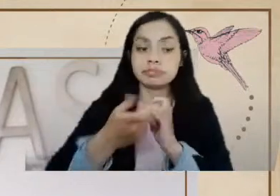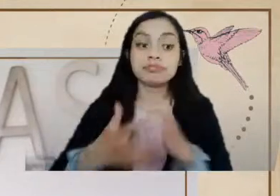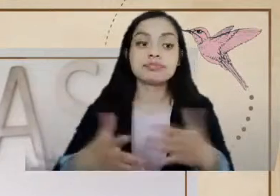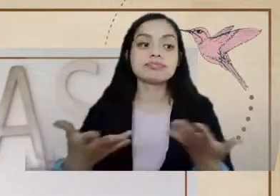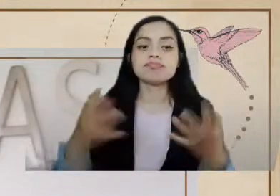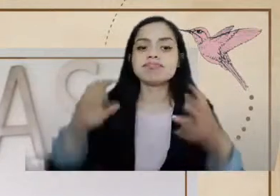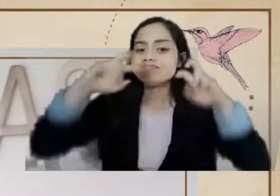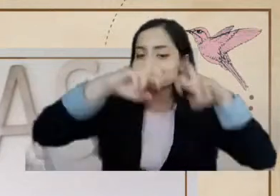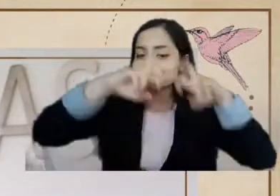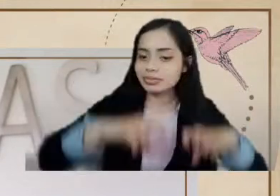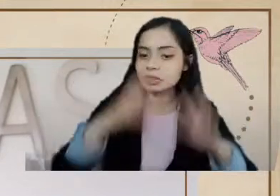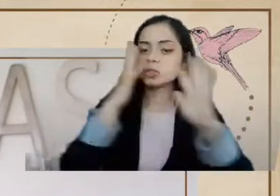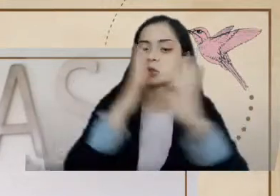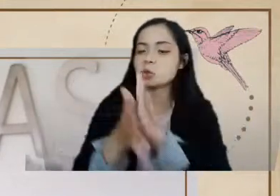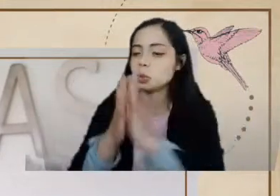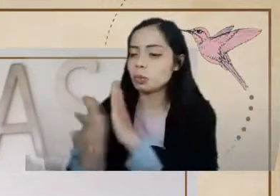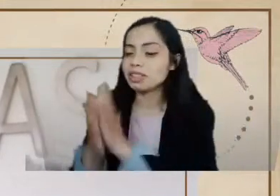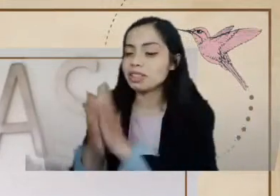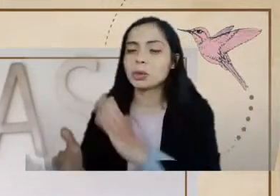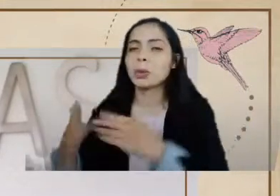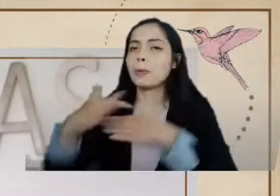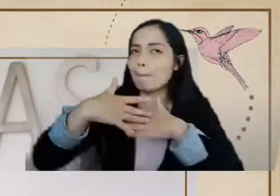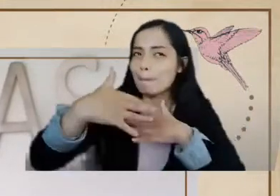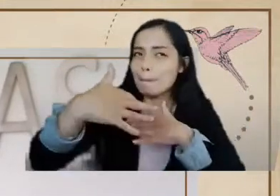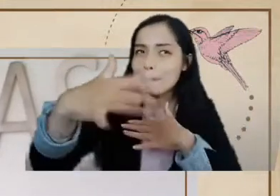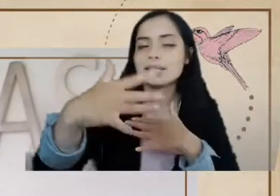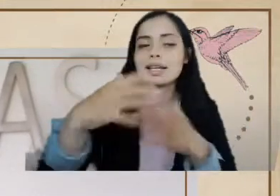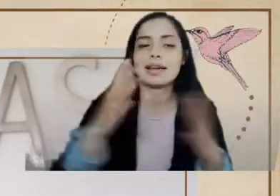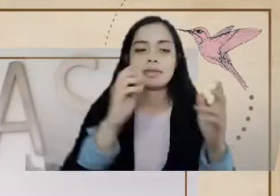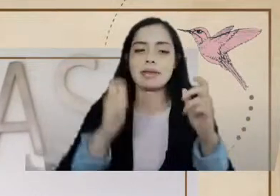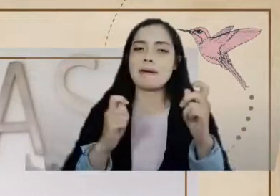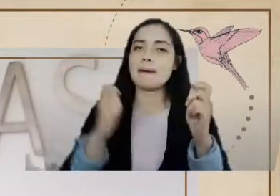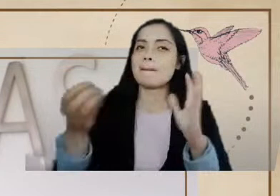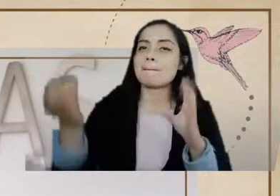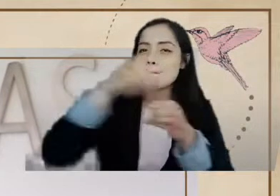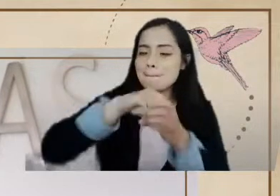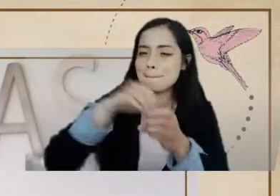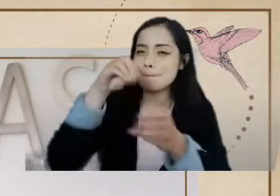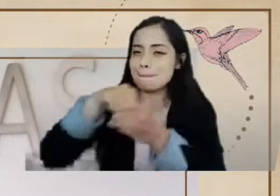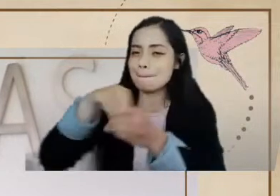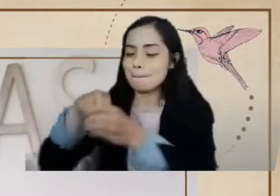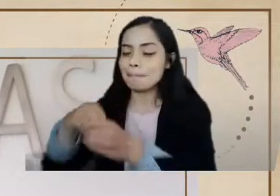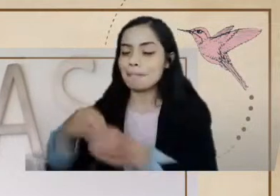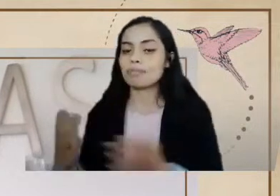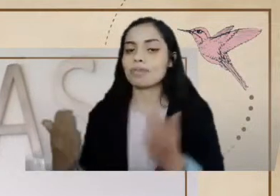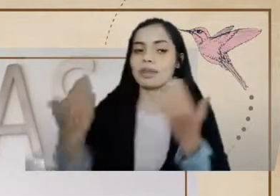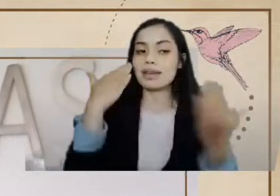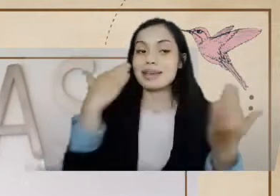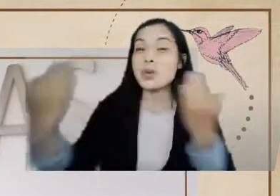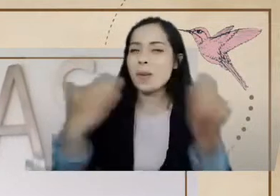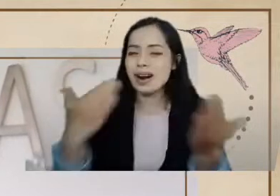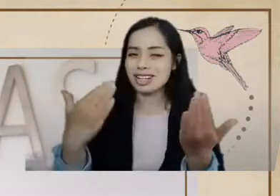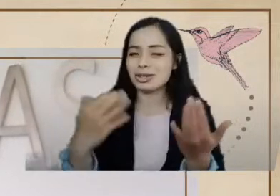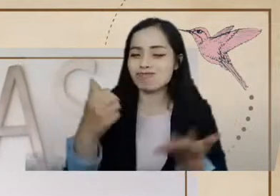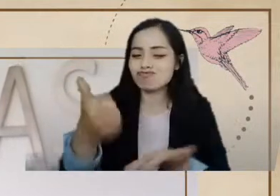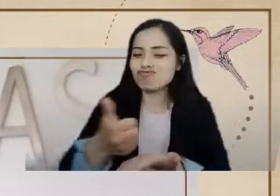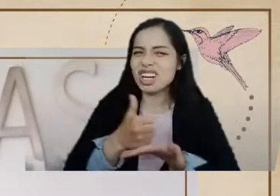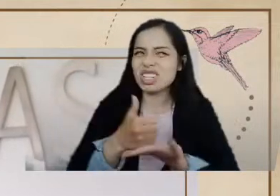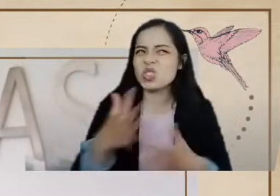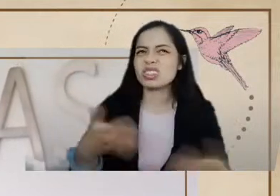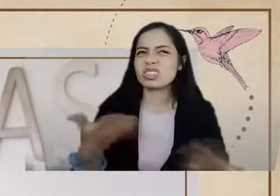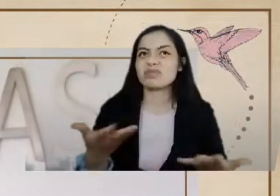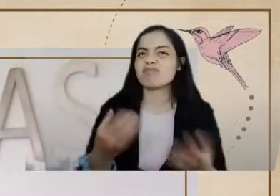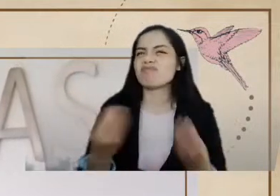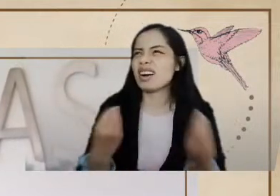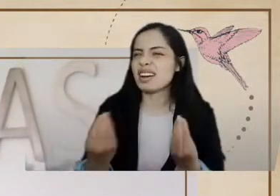permitirá prevenir futuros impactos sobre nuestra biodiversidad. Esta comparación permite identificar los cambios en su diversidad